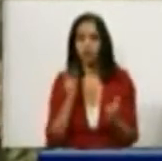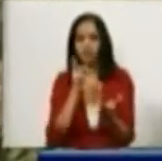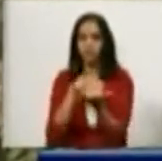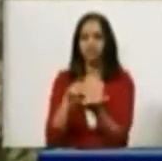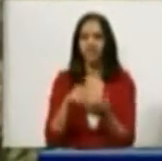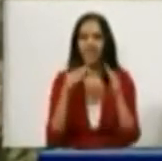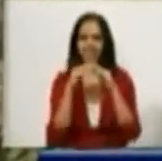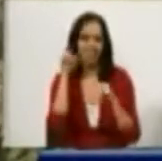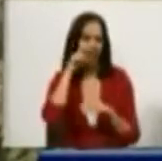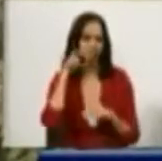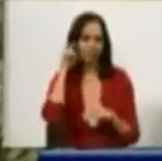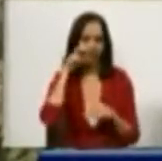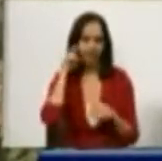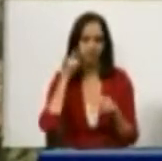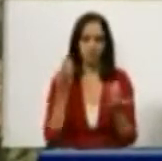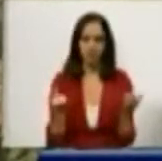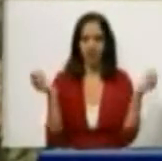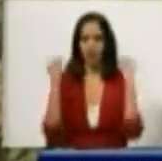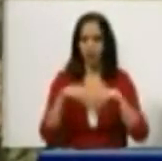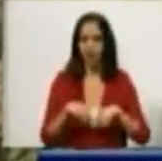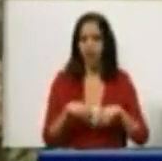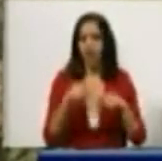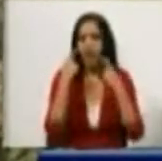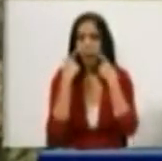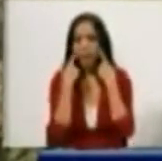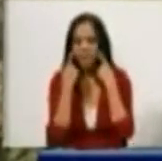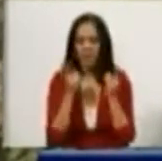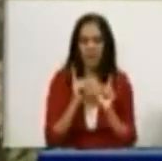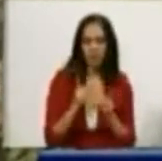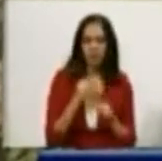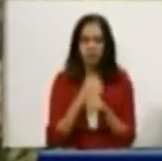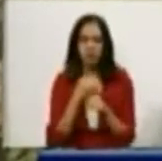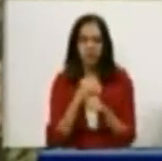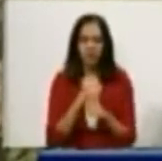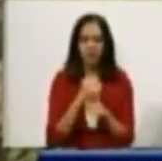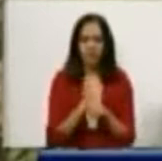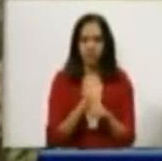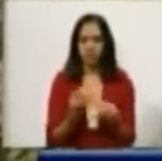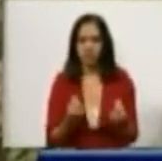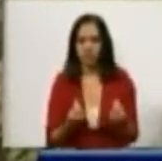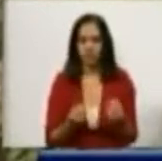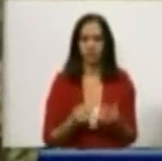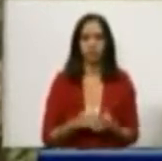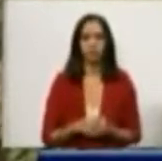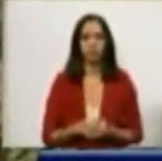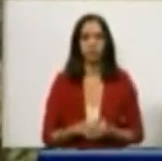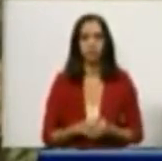casa rosada para cuadrar a ver si mataba unos tigritos por tierras gauchas